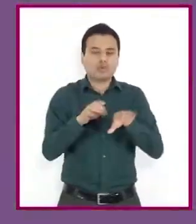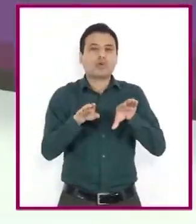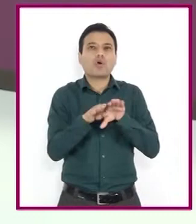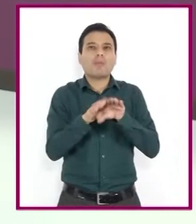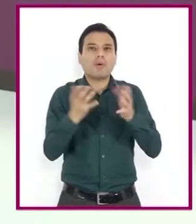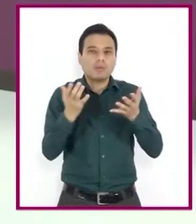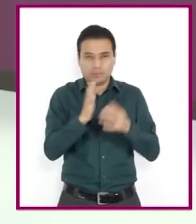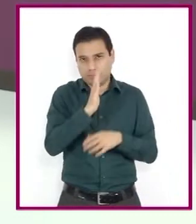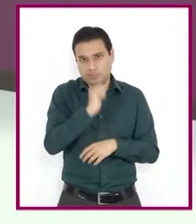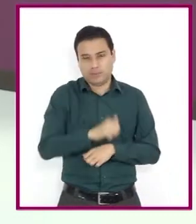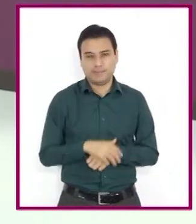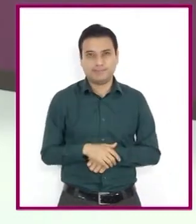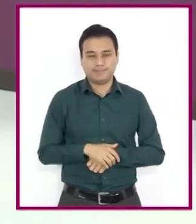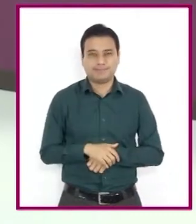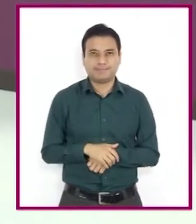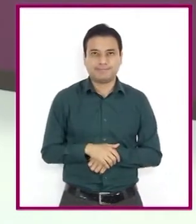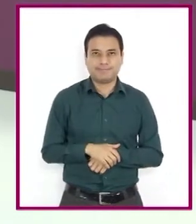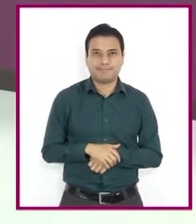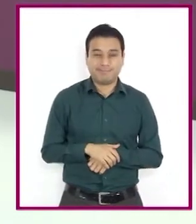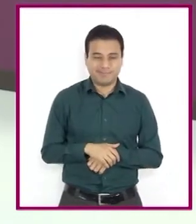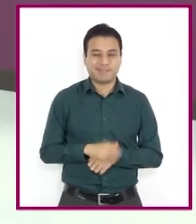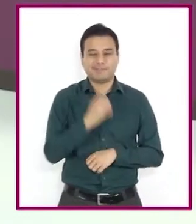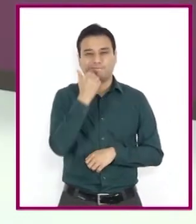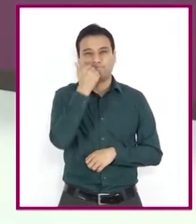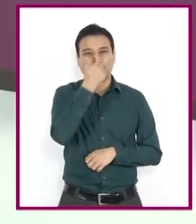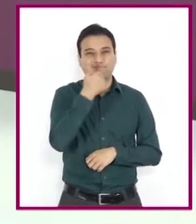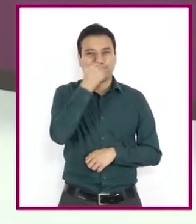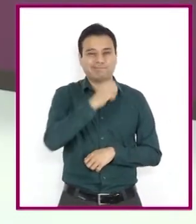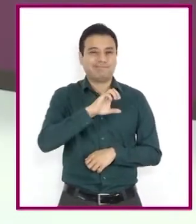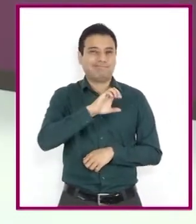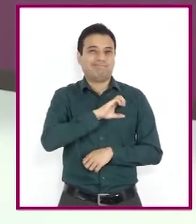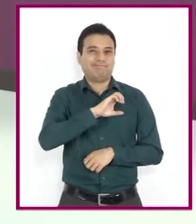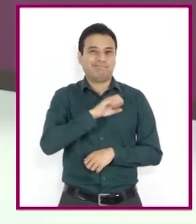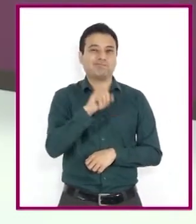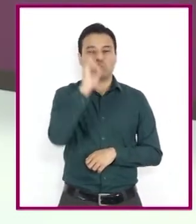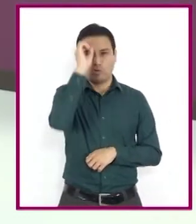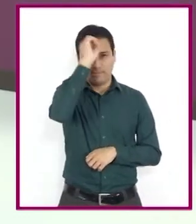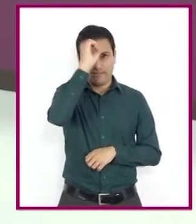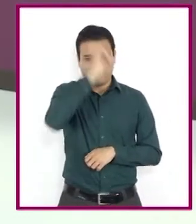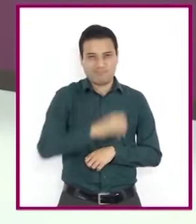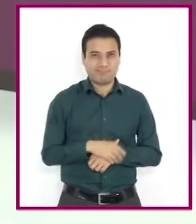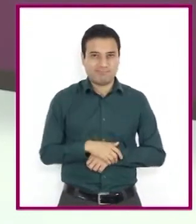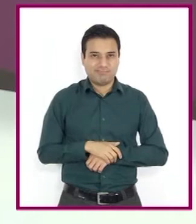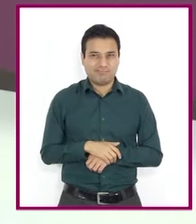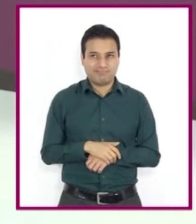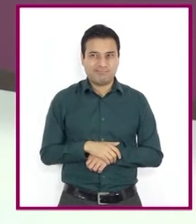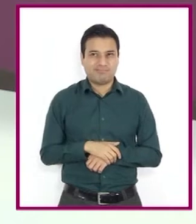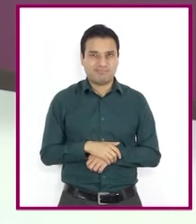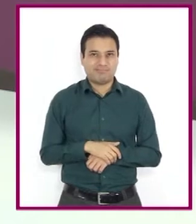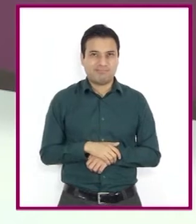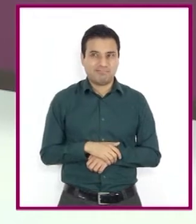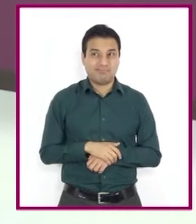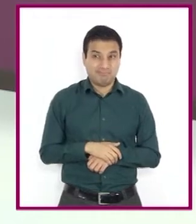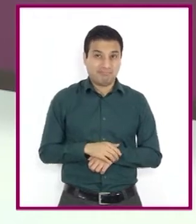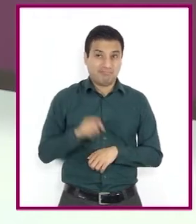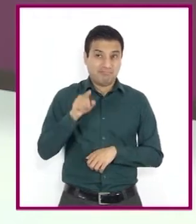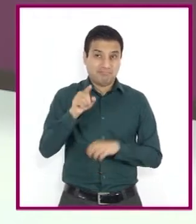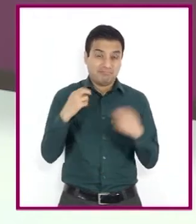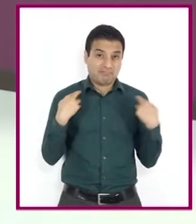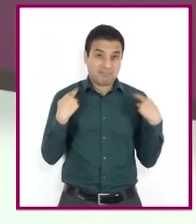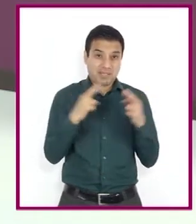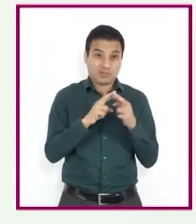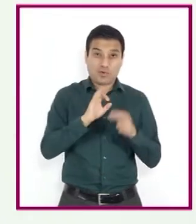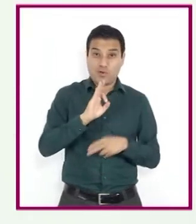tepache. Queridos estudiantes, ¿ustedes qué opinan? ¿Dejamos a Fernando en el pasado o lo traemos